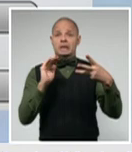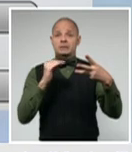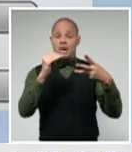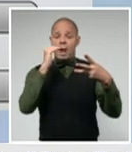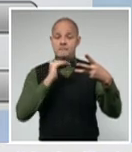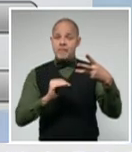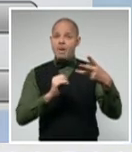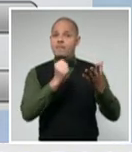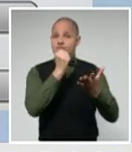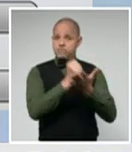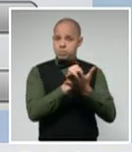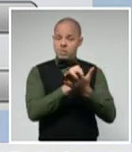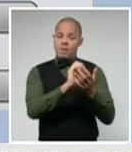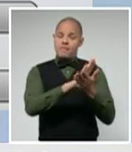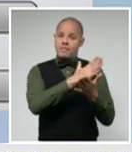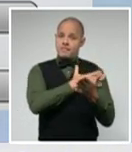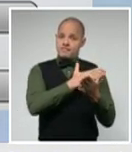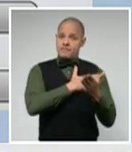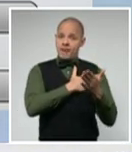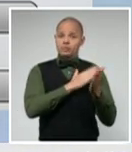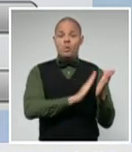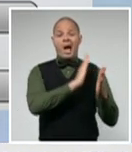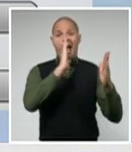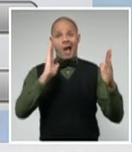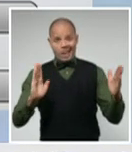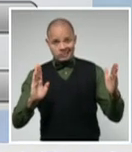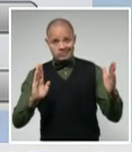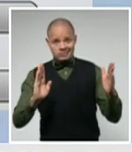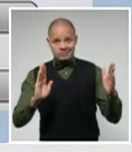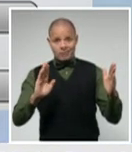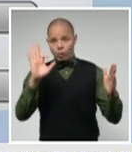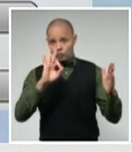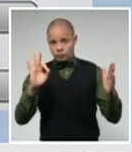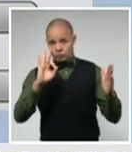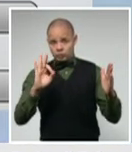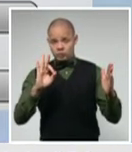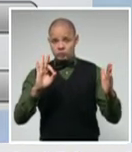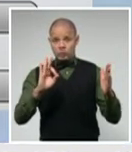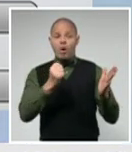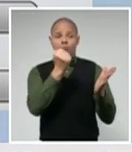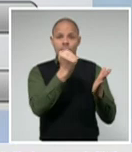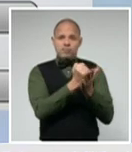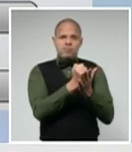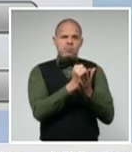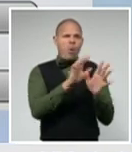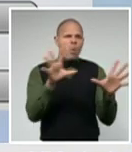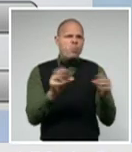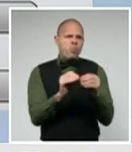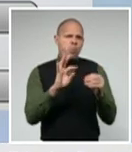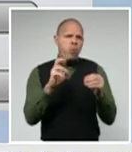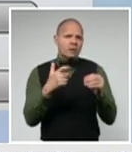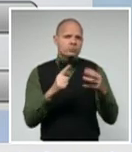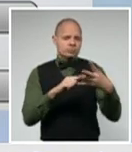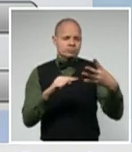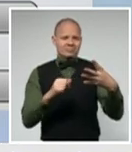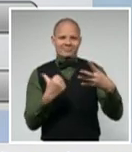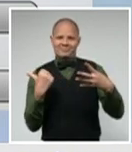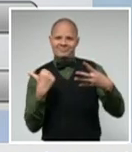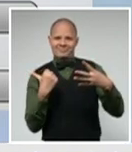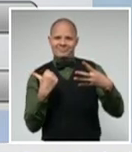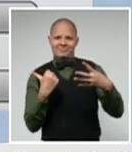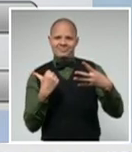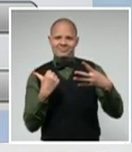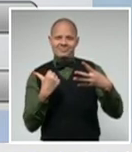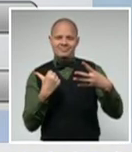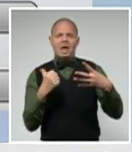5.780 personas positivas a la COVID-19, diagnosticadas con la enfermedad. Eso nos da un